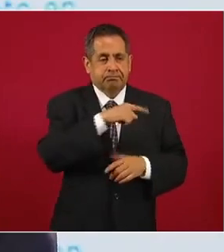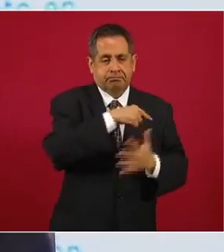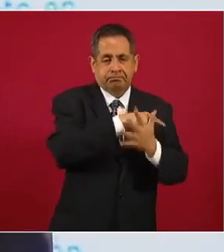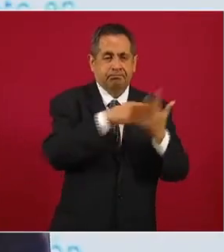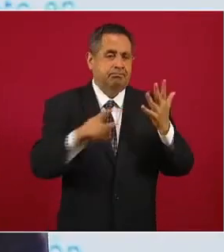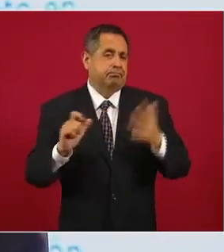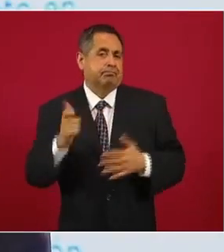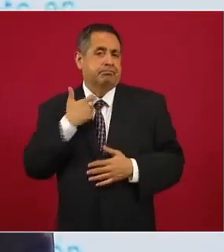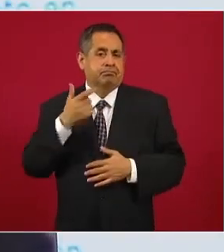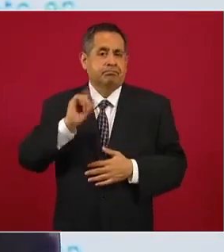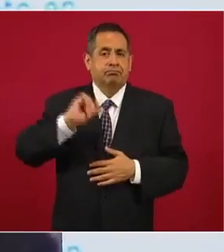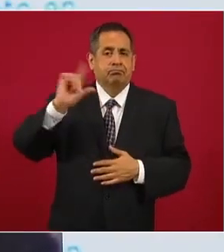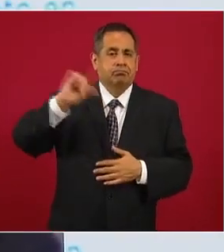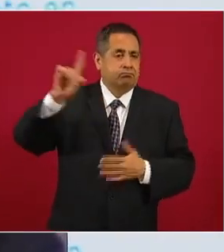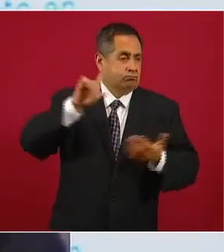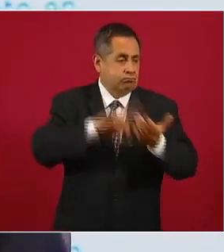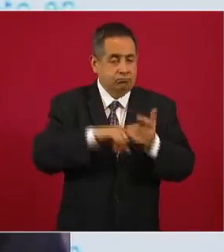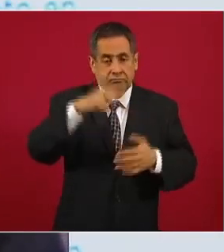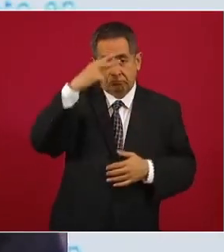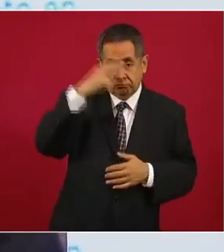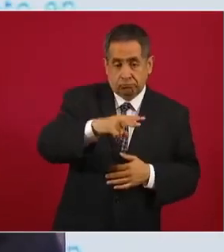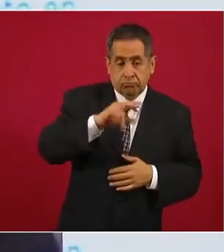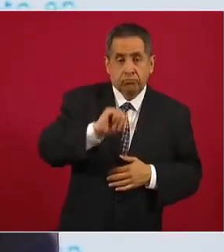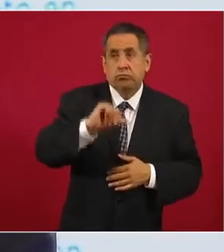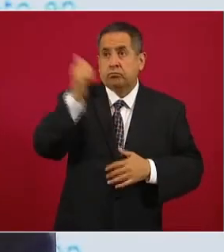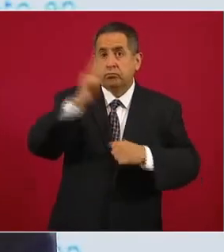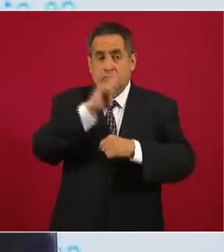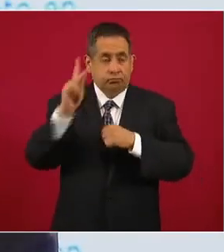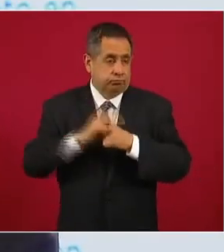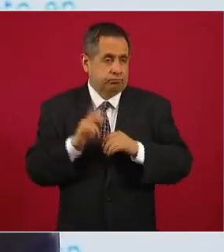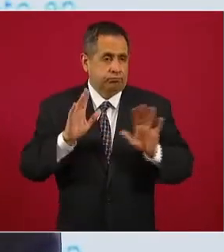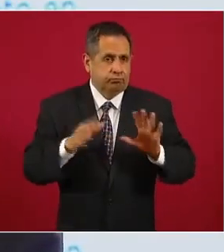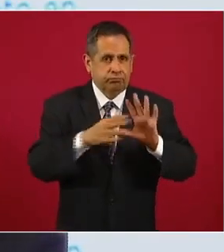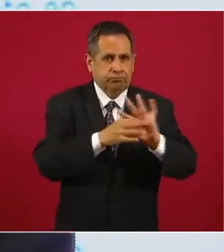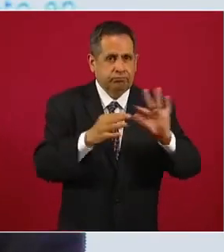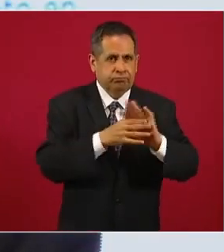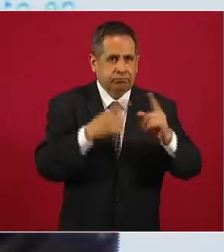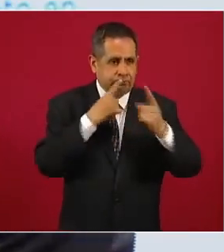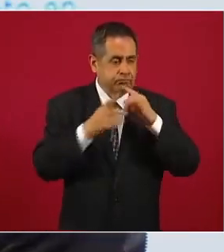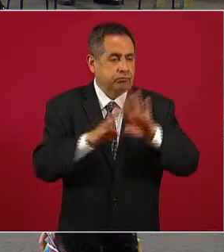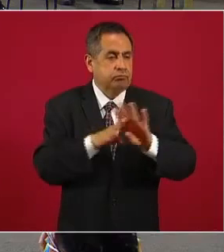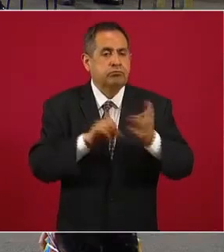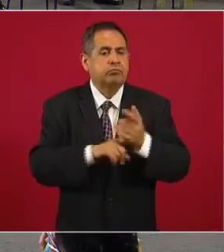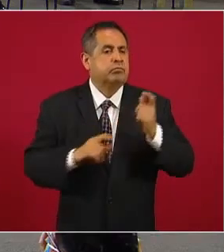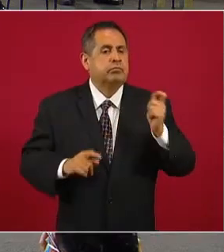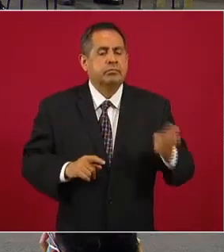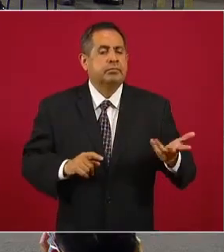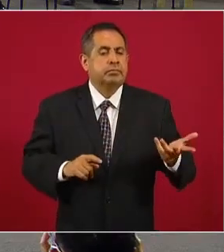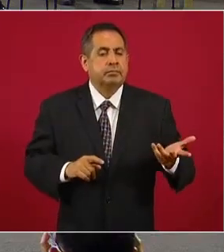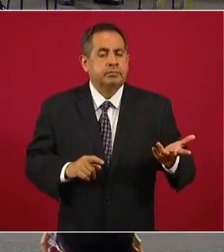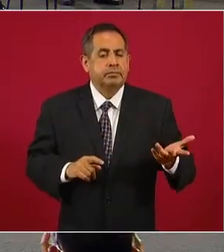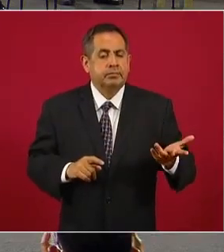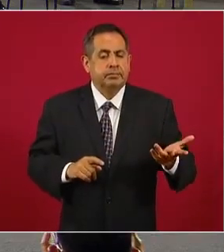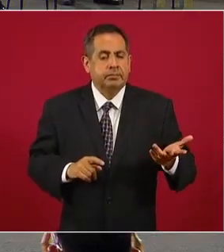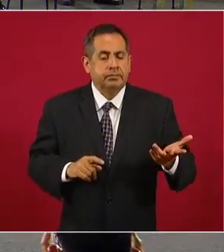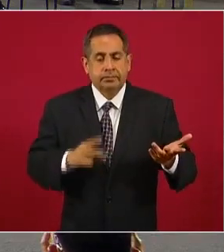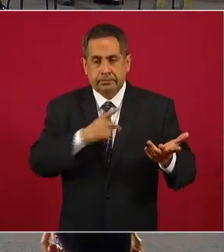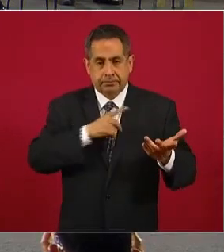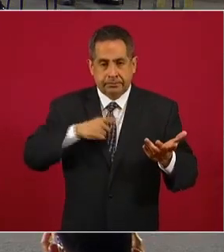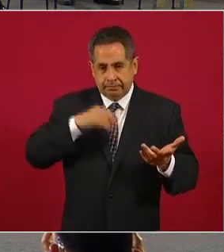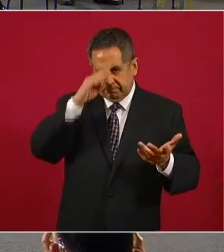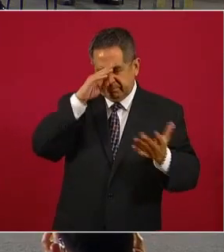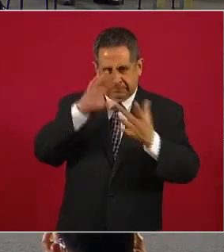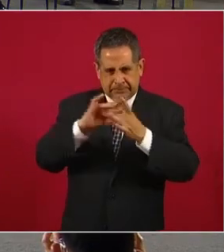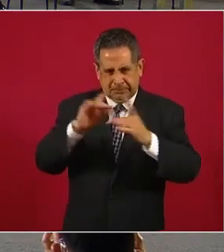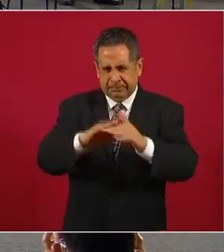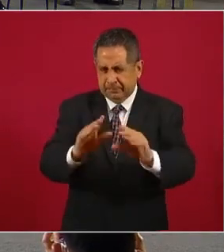diversos exfuncionarios, tanto en México como en el extranjero, la decisión de si debe esclarecerse